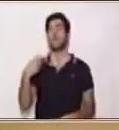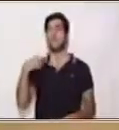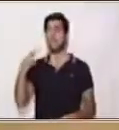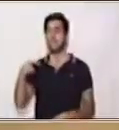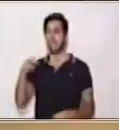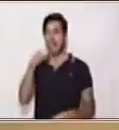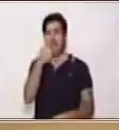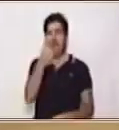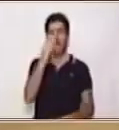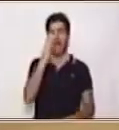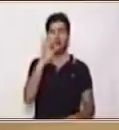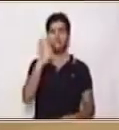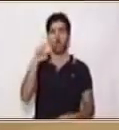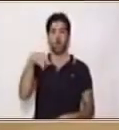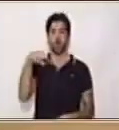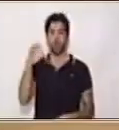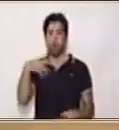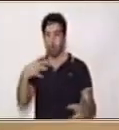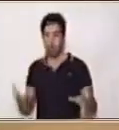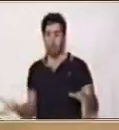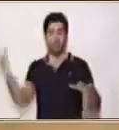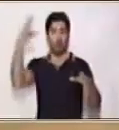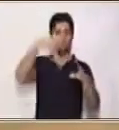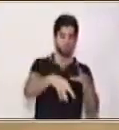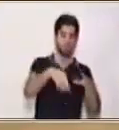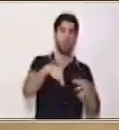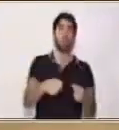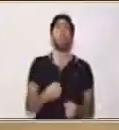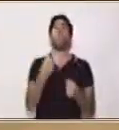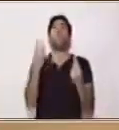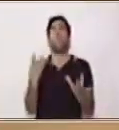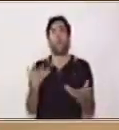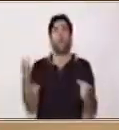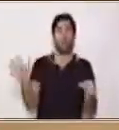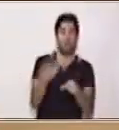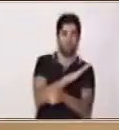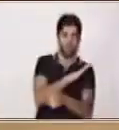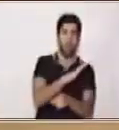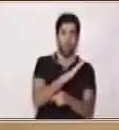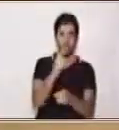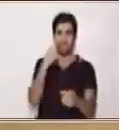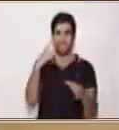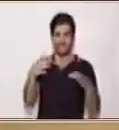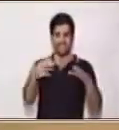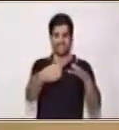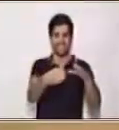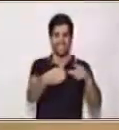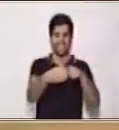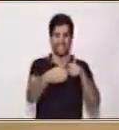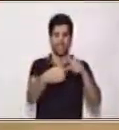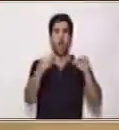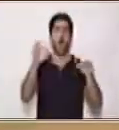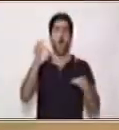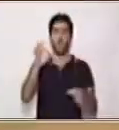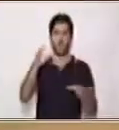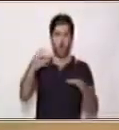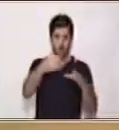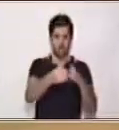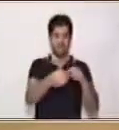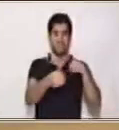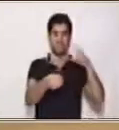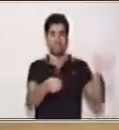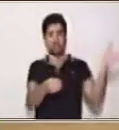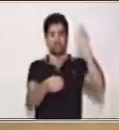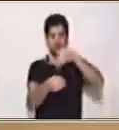se necesitan para llenarlo? Para llenar esta parte del centro. Y entonces